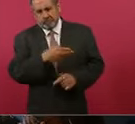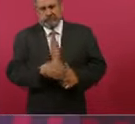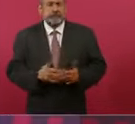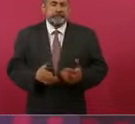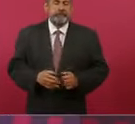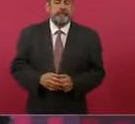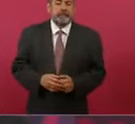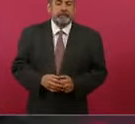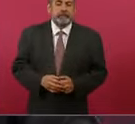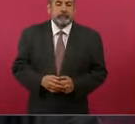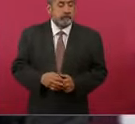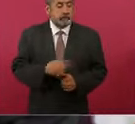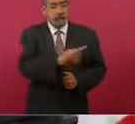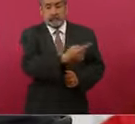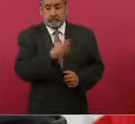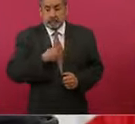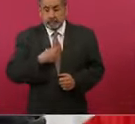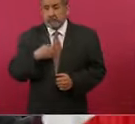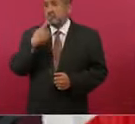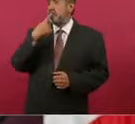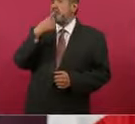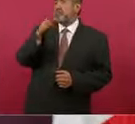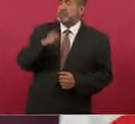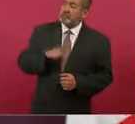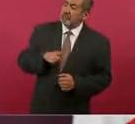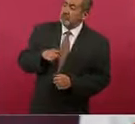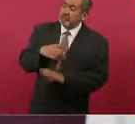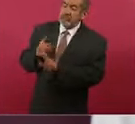Me demandó